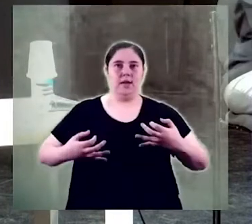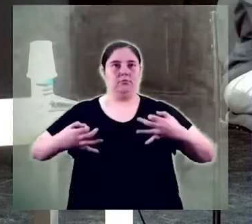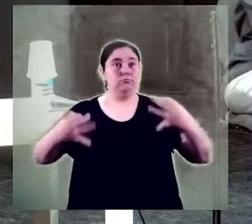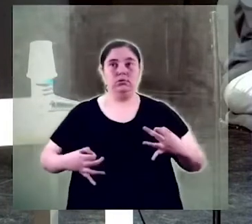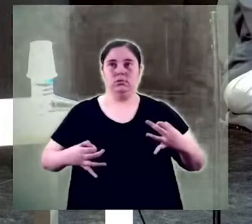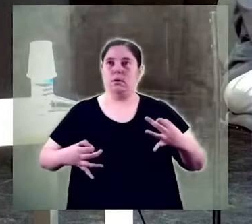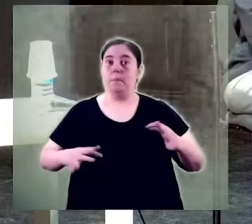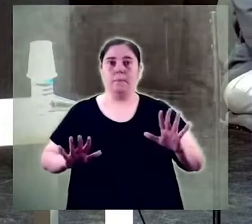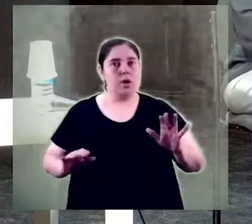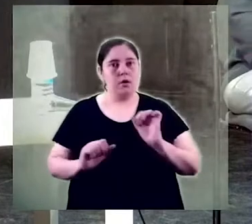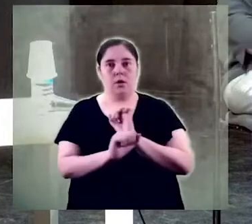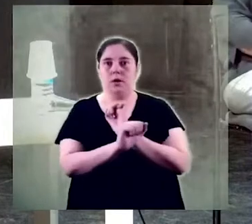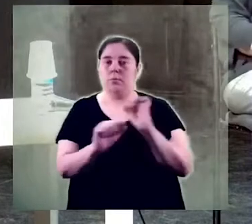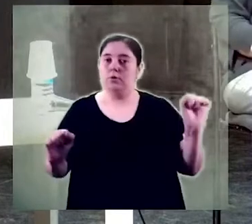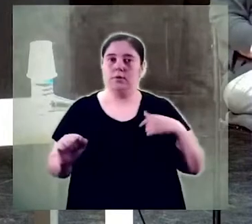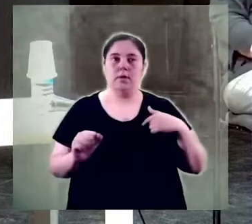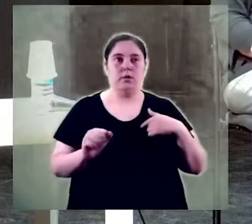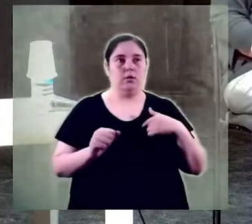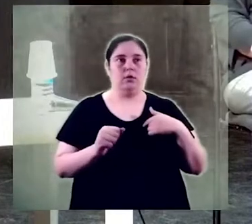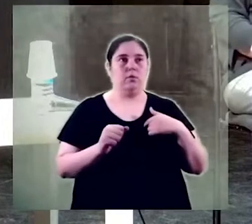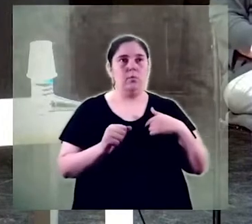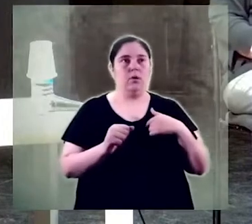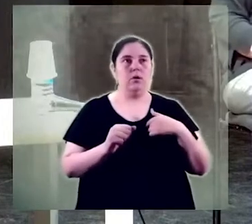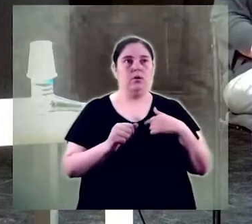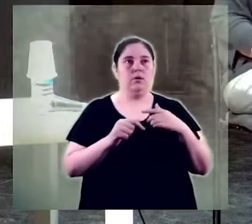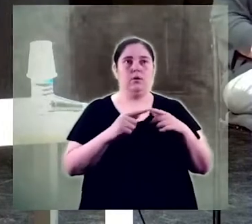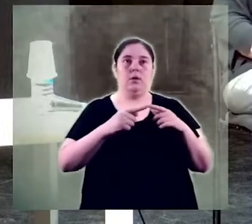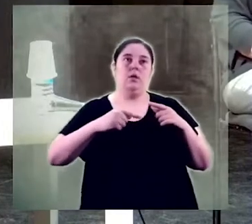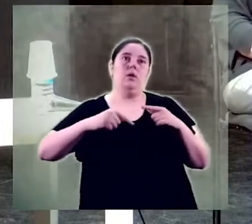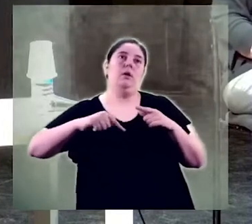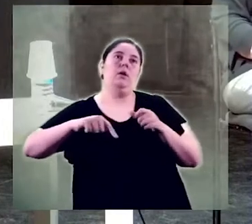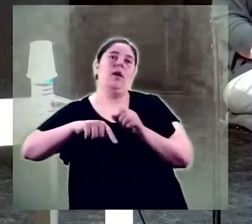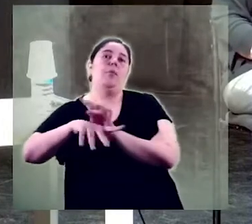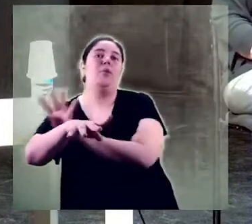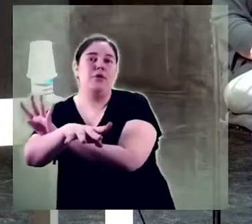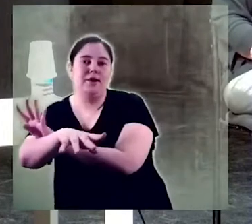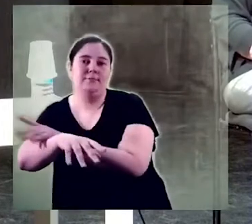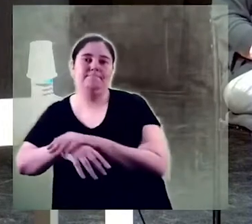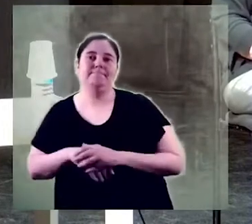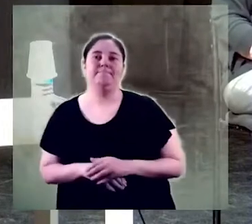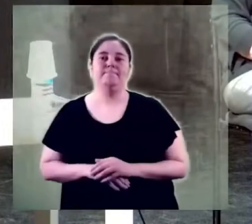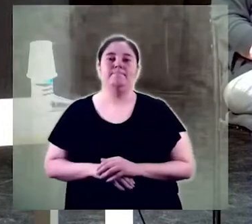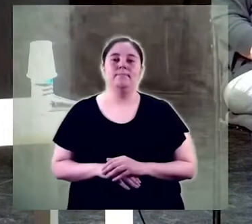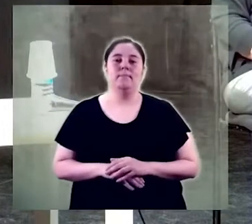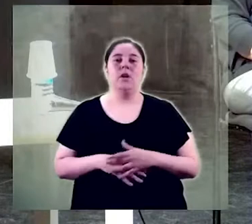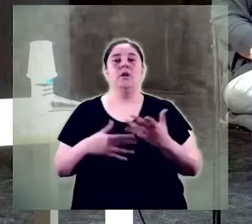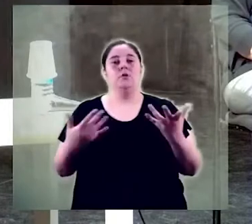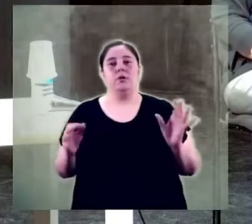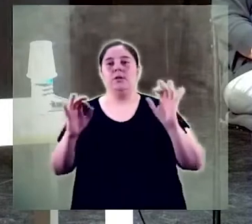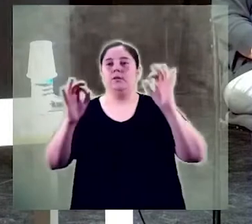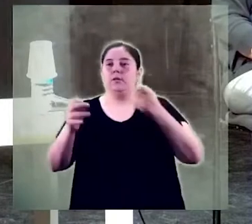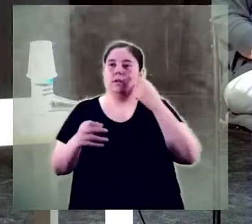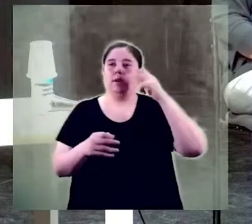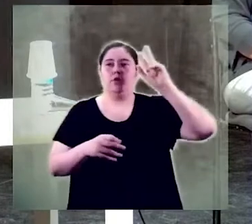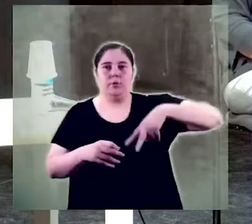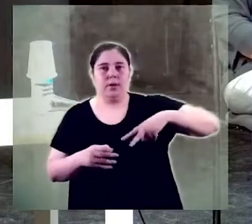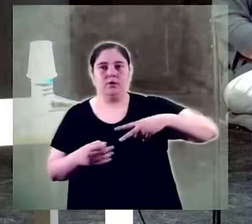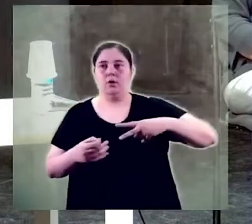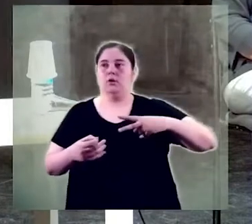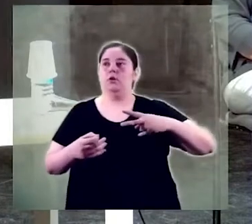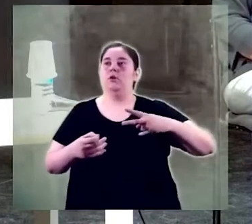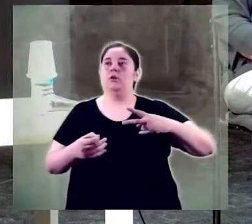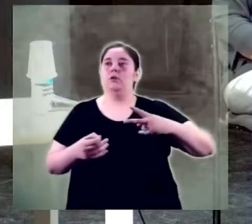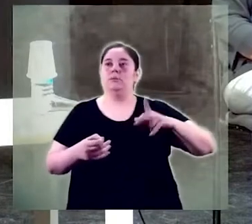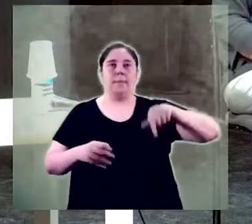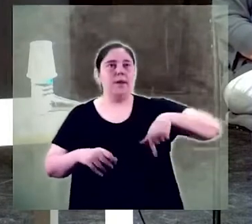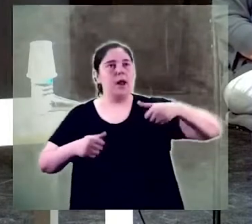salía demasiado bien y entendí que hay una seriedad importante y política en ese reconocimiento de lo emocional que